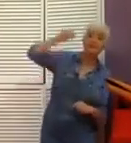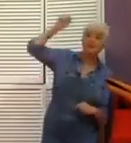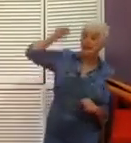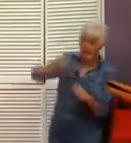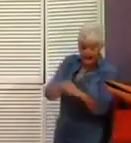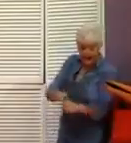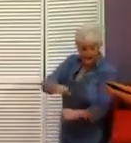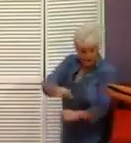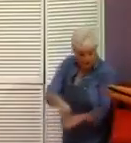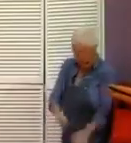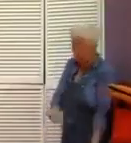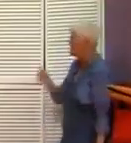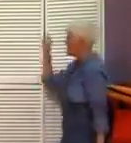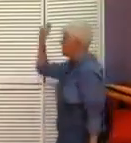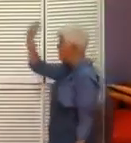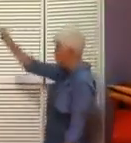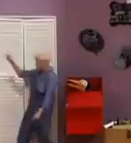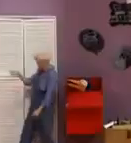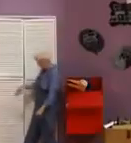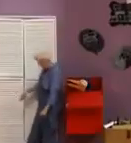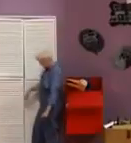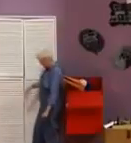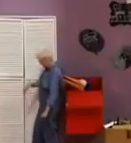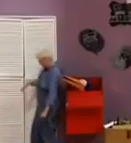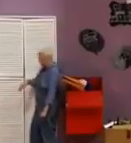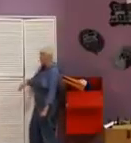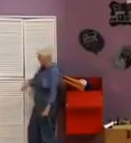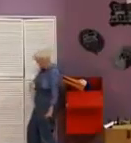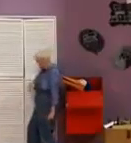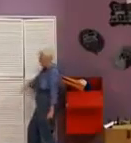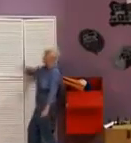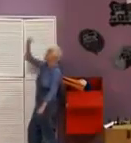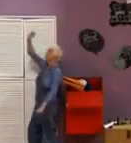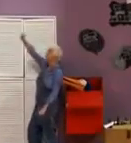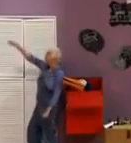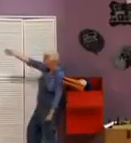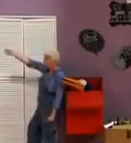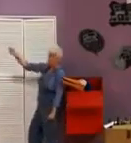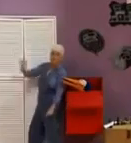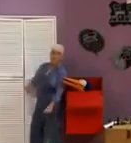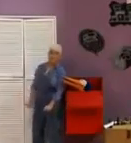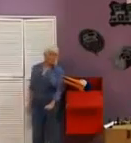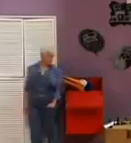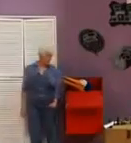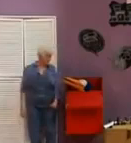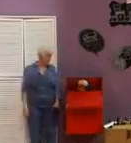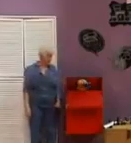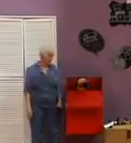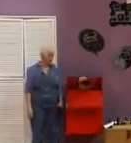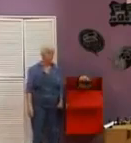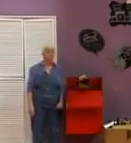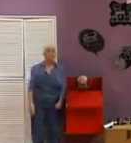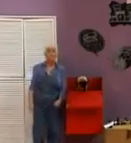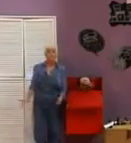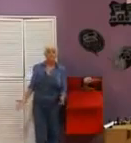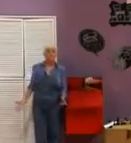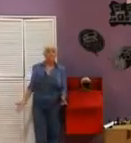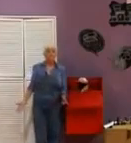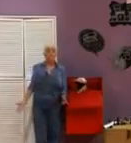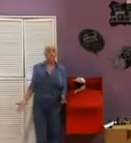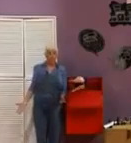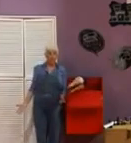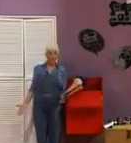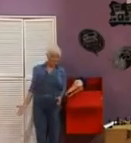ganchitos y llegar. En cuanto llegas, y así abres la puerta o la cierras, pones y cuelgas tu llave. ¡Ay, yo tengo una de esas